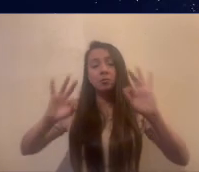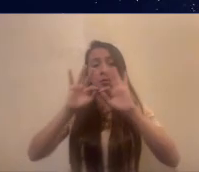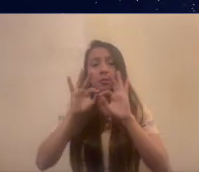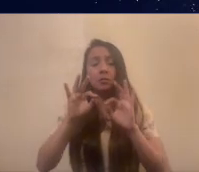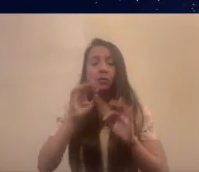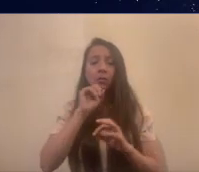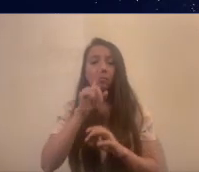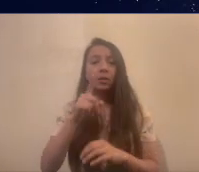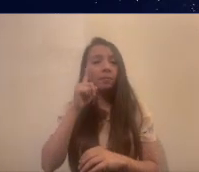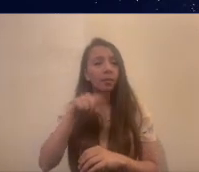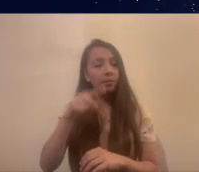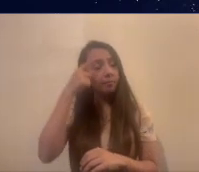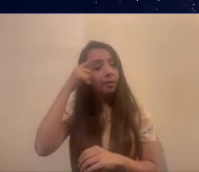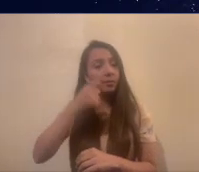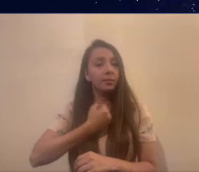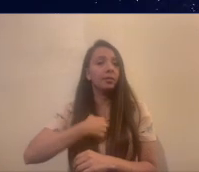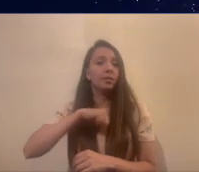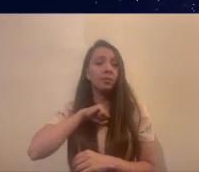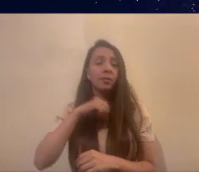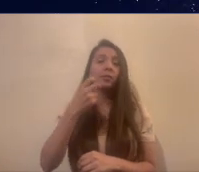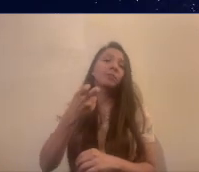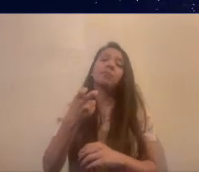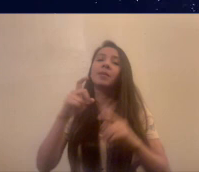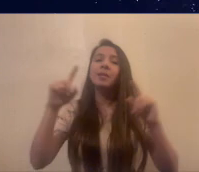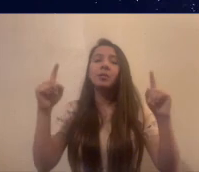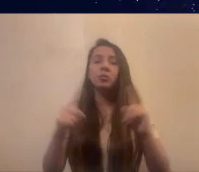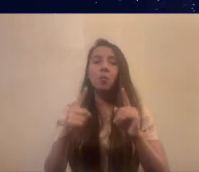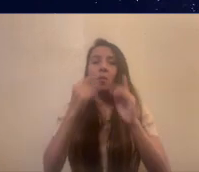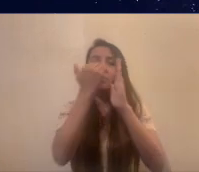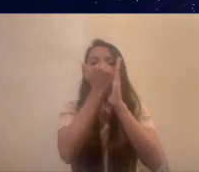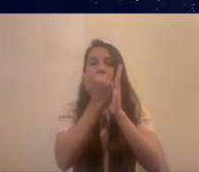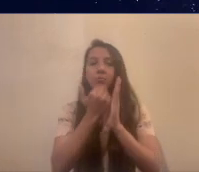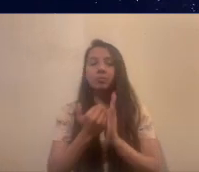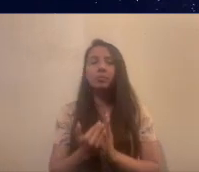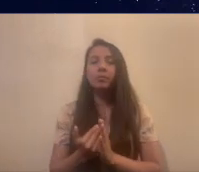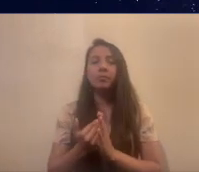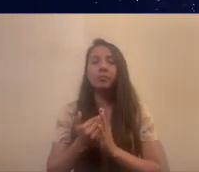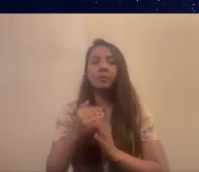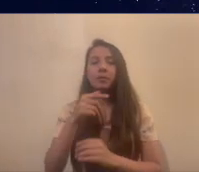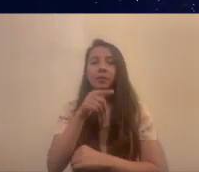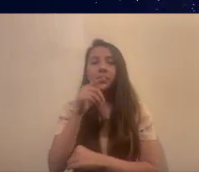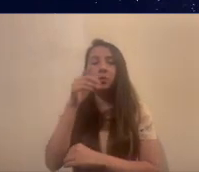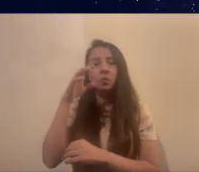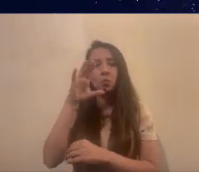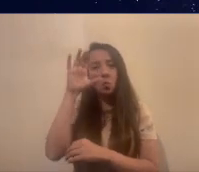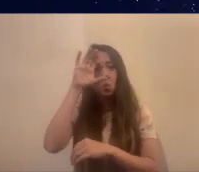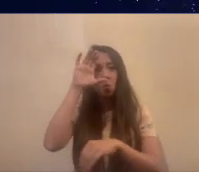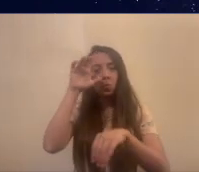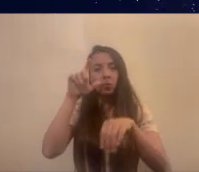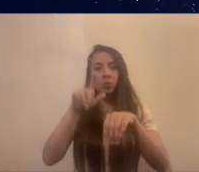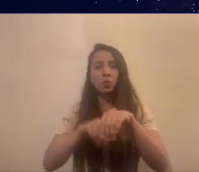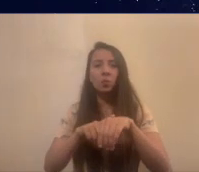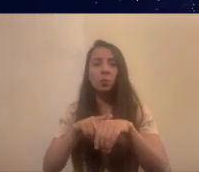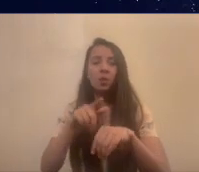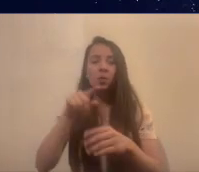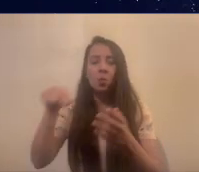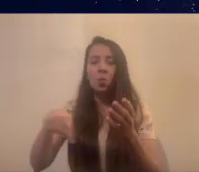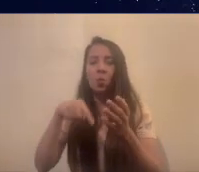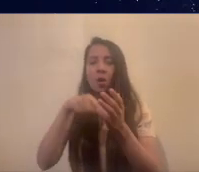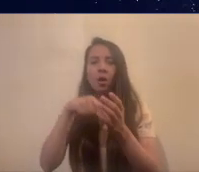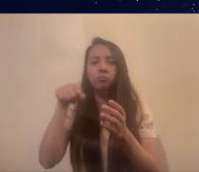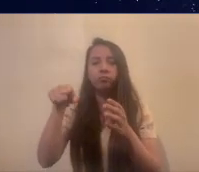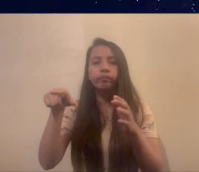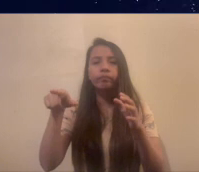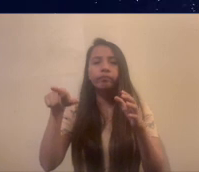significativos en los valores nutricionales también. Estos son resúmenes extraídos de la Food and Agriculture Organization de las United Nations,